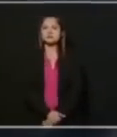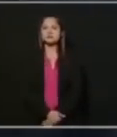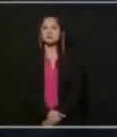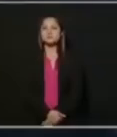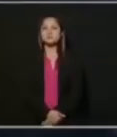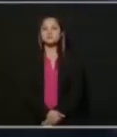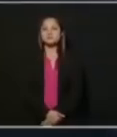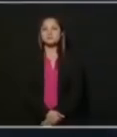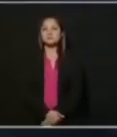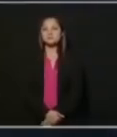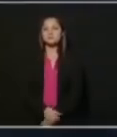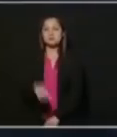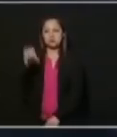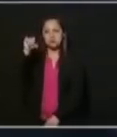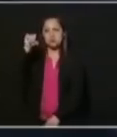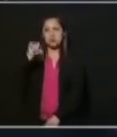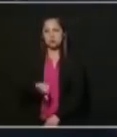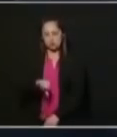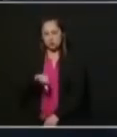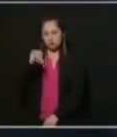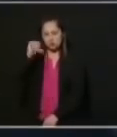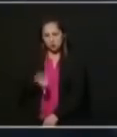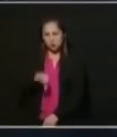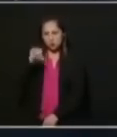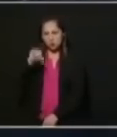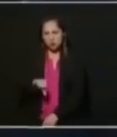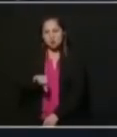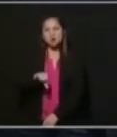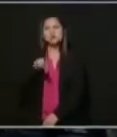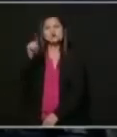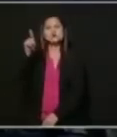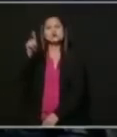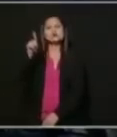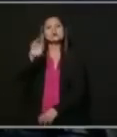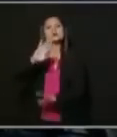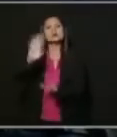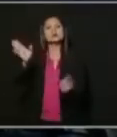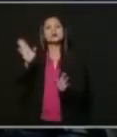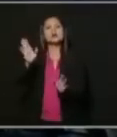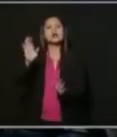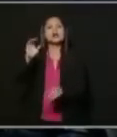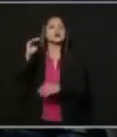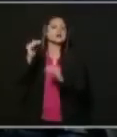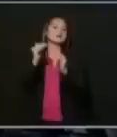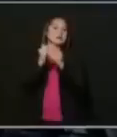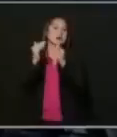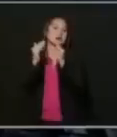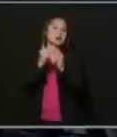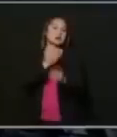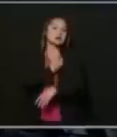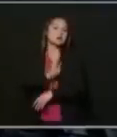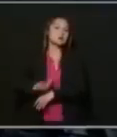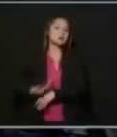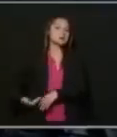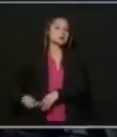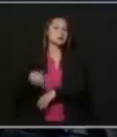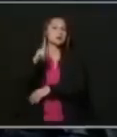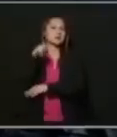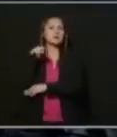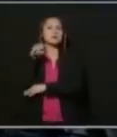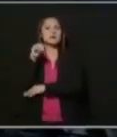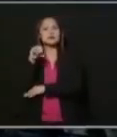están abiertas, desde temprano se abrieron las puertas de Los Pinos, que ha dejado de